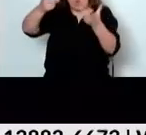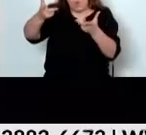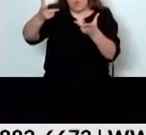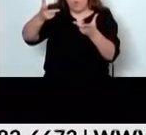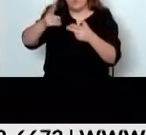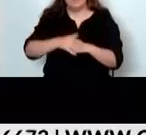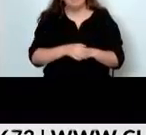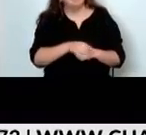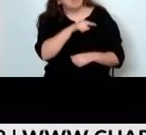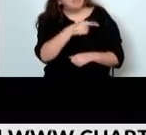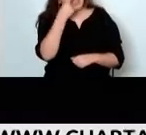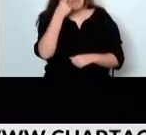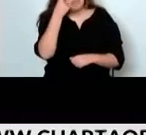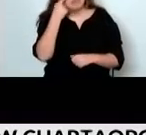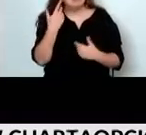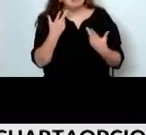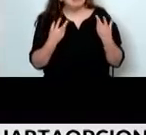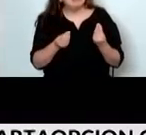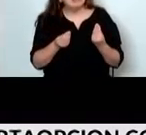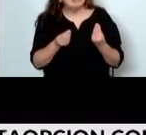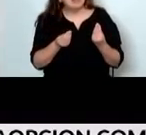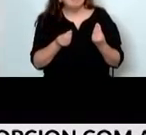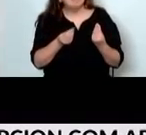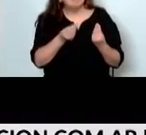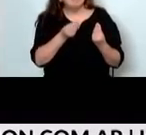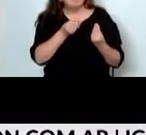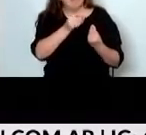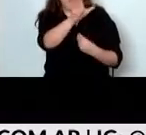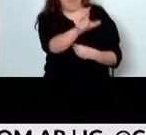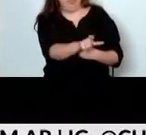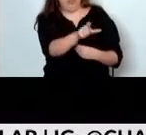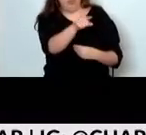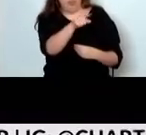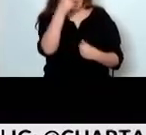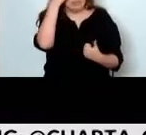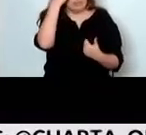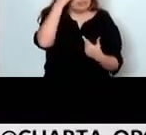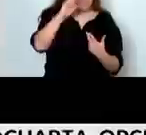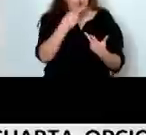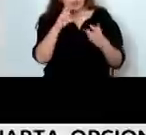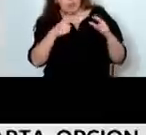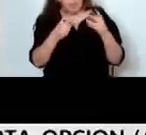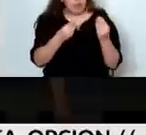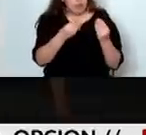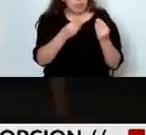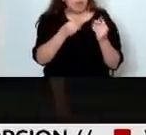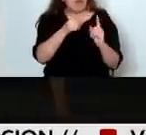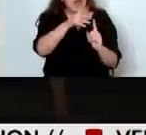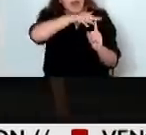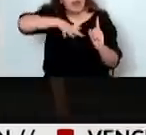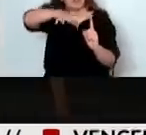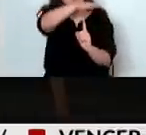pasa. A mí me interesa esto de cómo los que estamos alrededor podemos acompañar